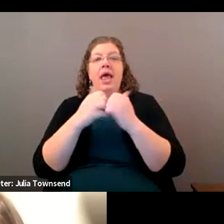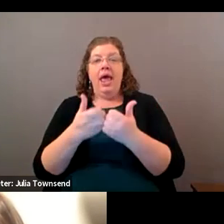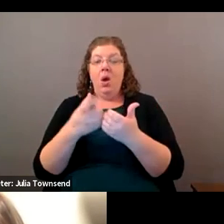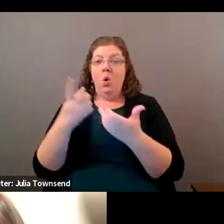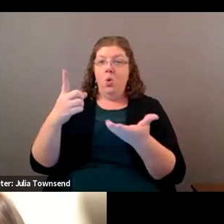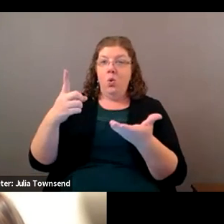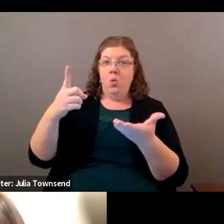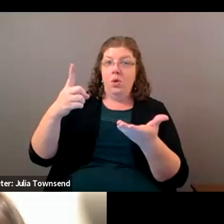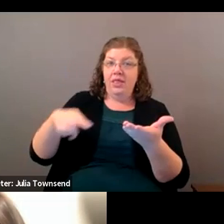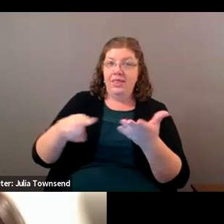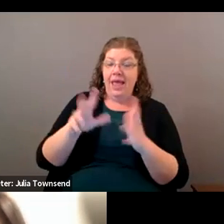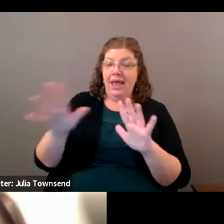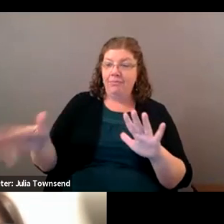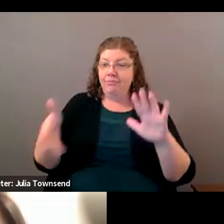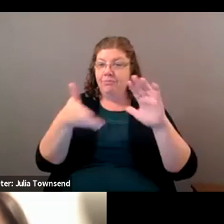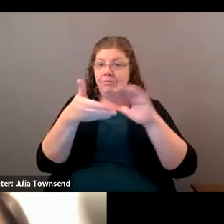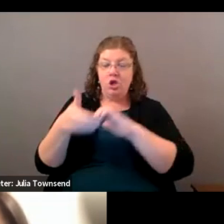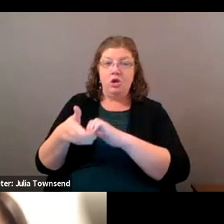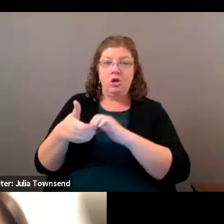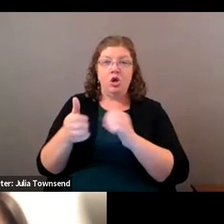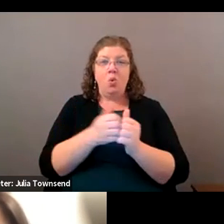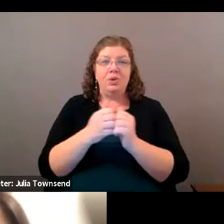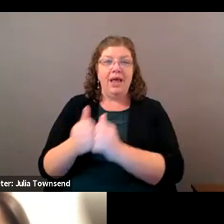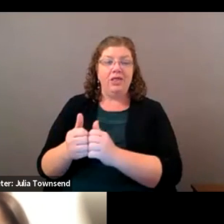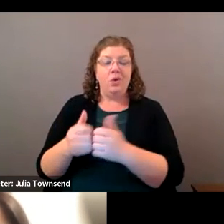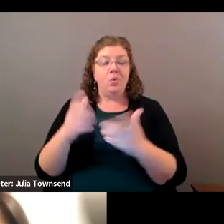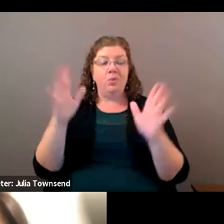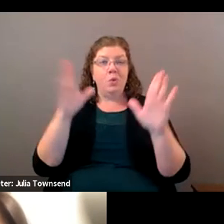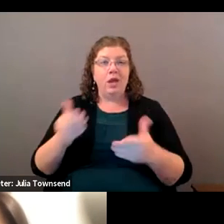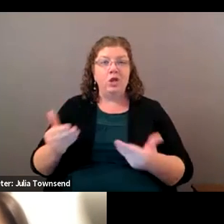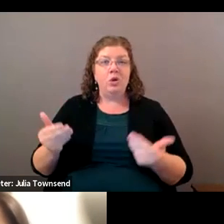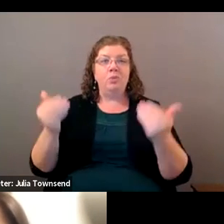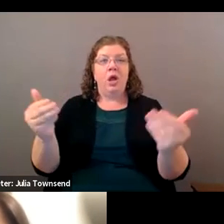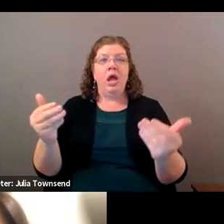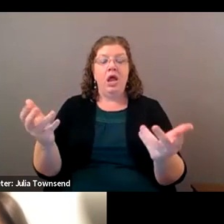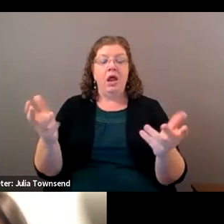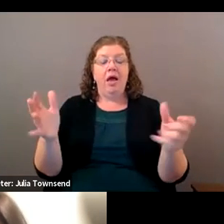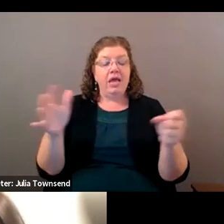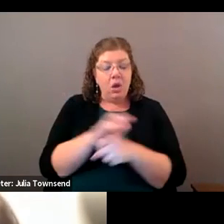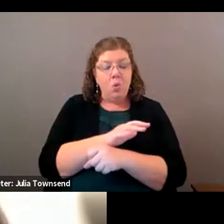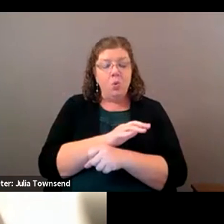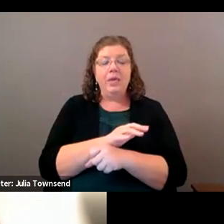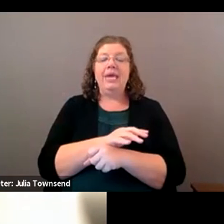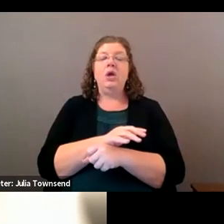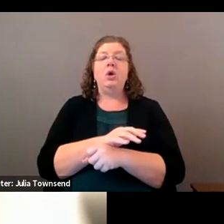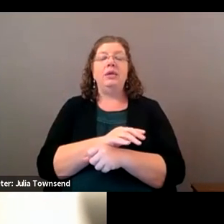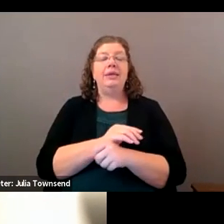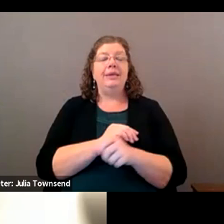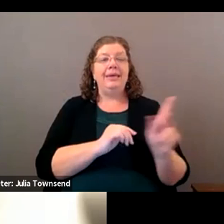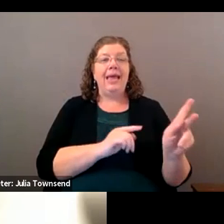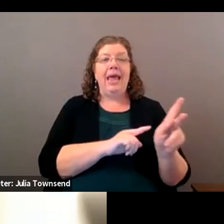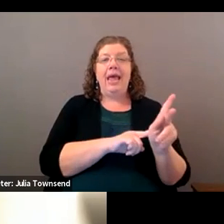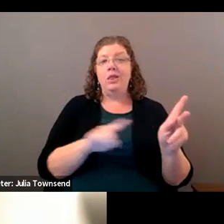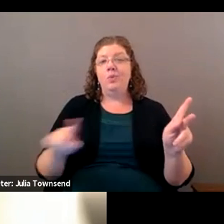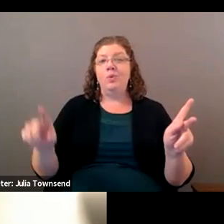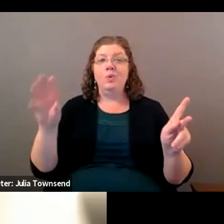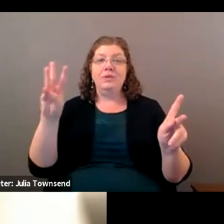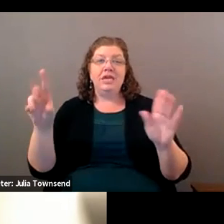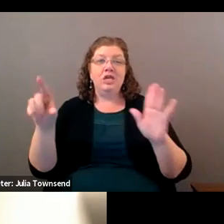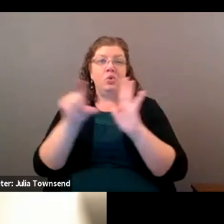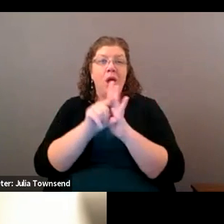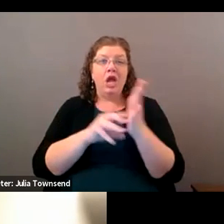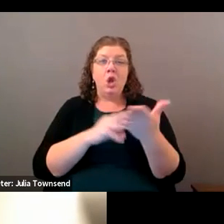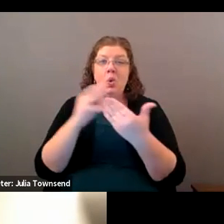los conjuntamos y sería excelente poder traer adelante de ustedes un plan integral y cohesivo desde kinder